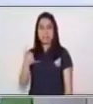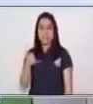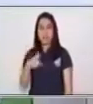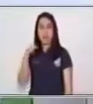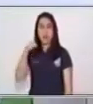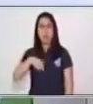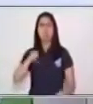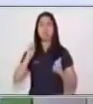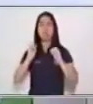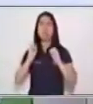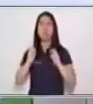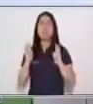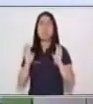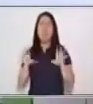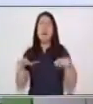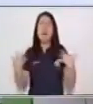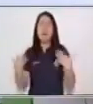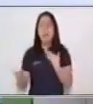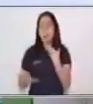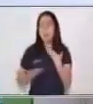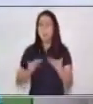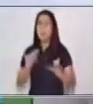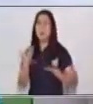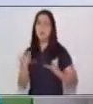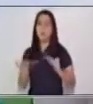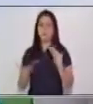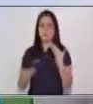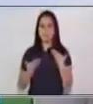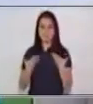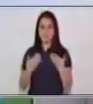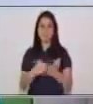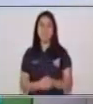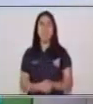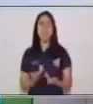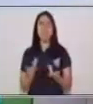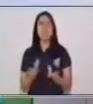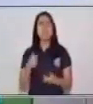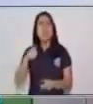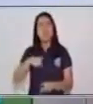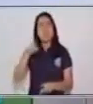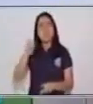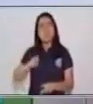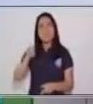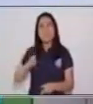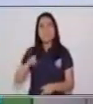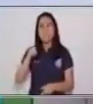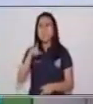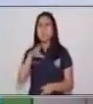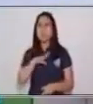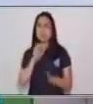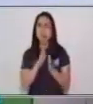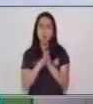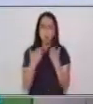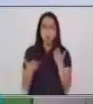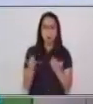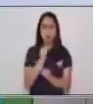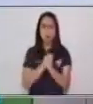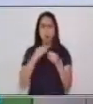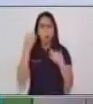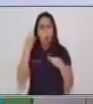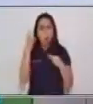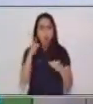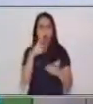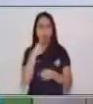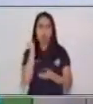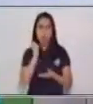comunicación y lenguaje para alumnos de tercero básico. Es necesario que tengas a la mano tu cuaderno, hojas para trabajar, crayones,